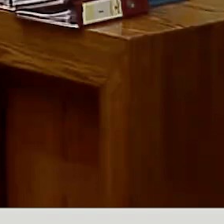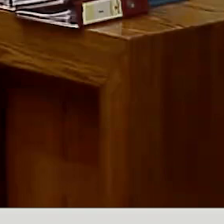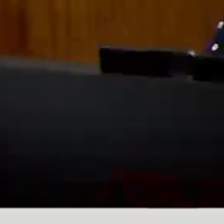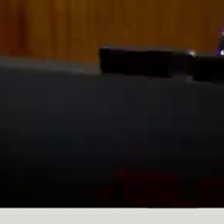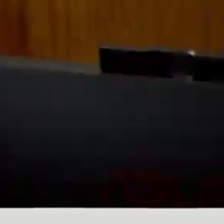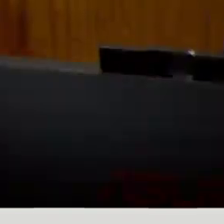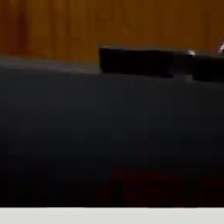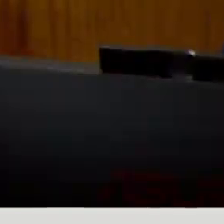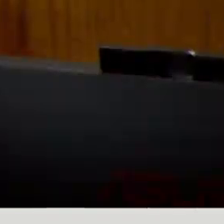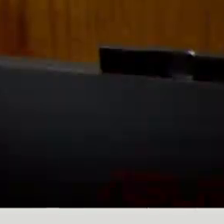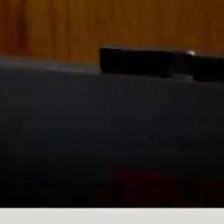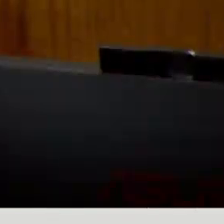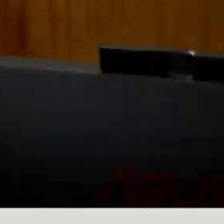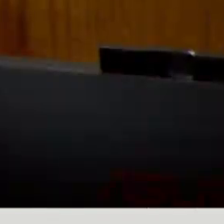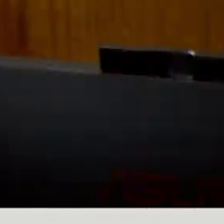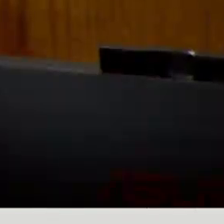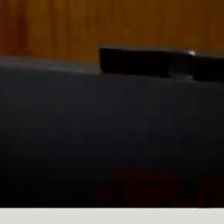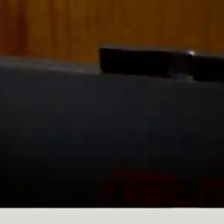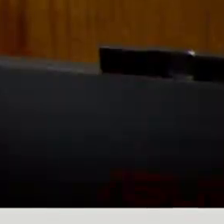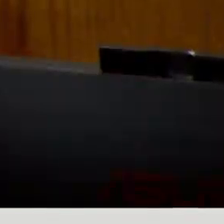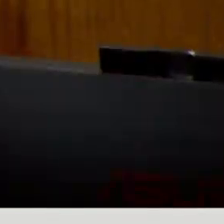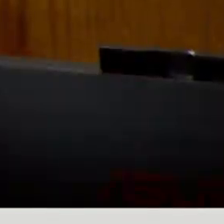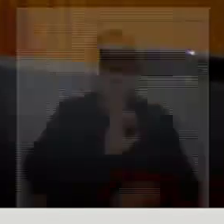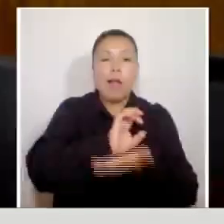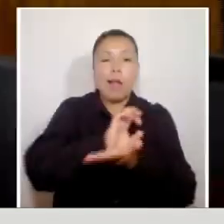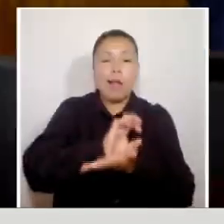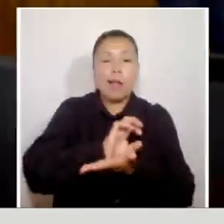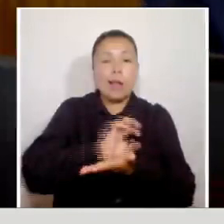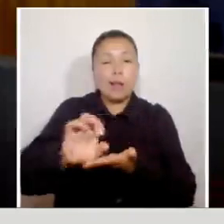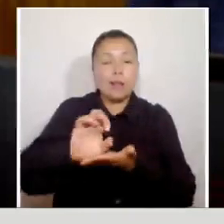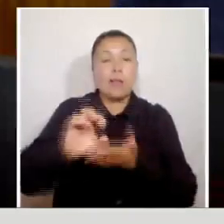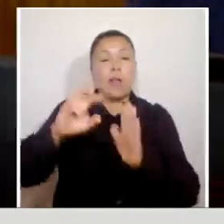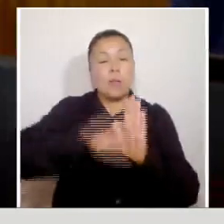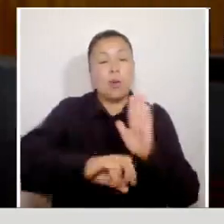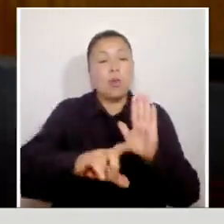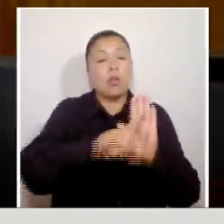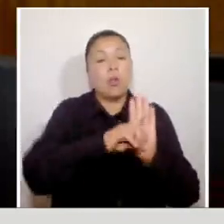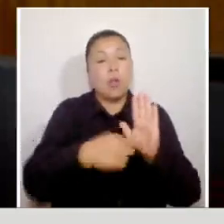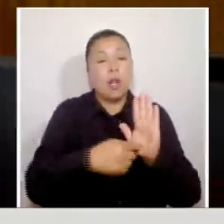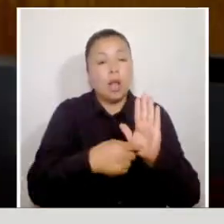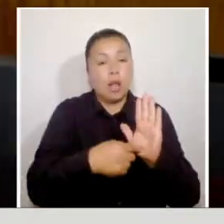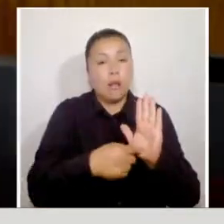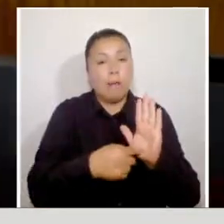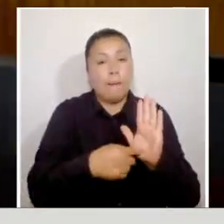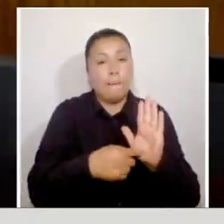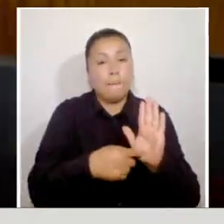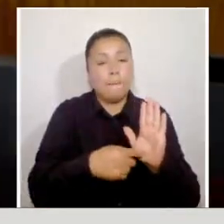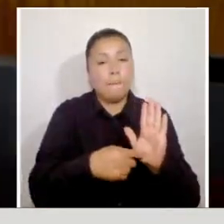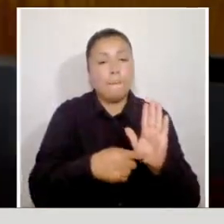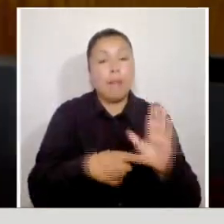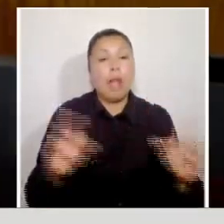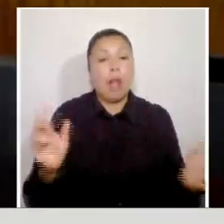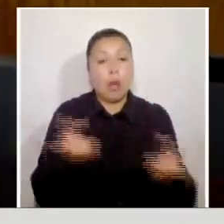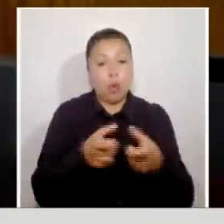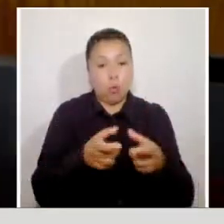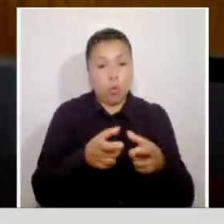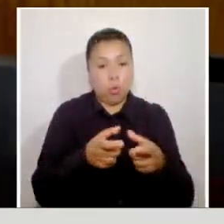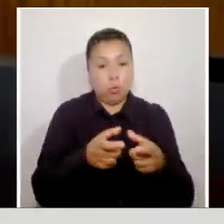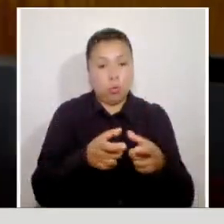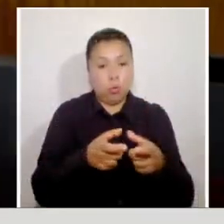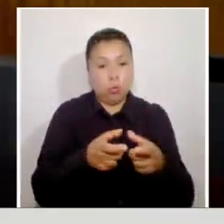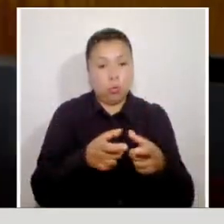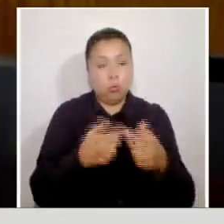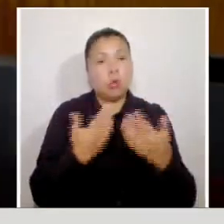expresar que el rechazo de este proyecto de ley en la comisión se